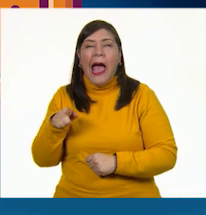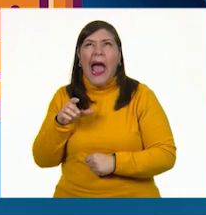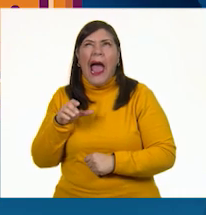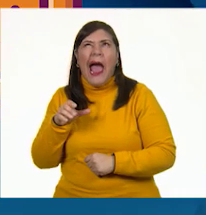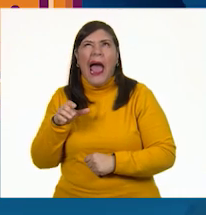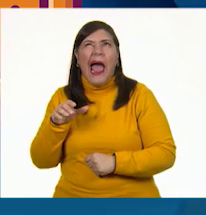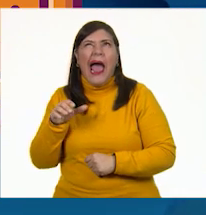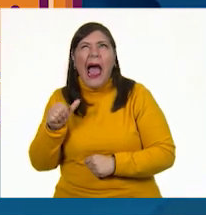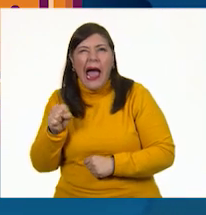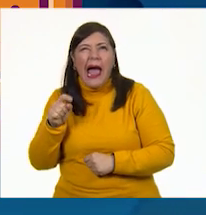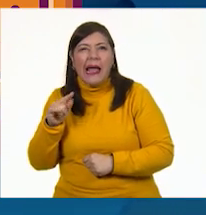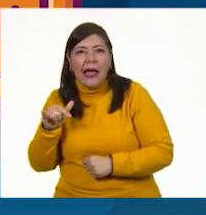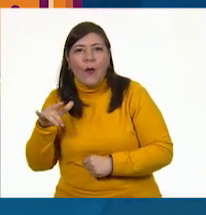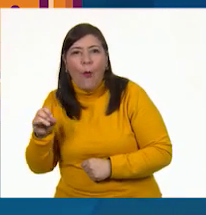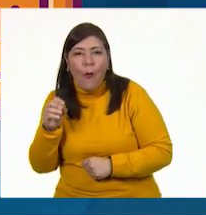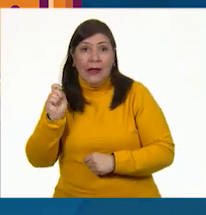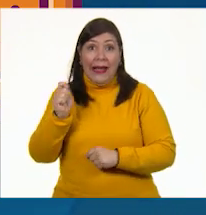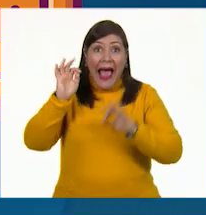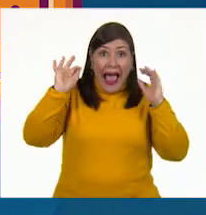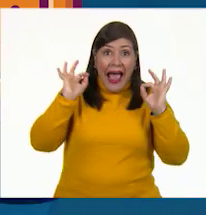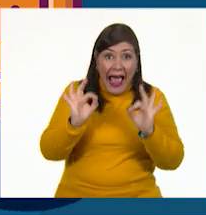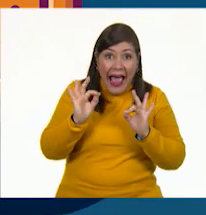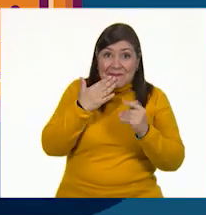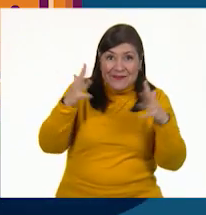¡Castillo! ¡Sí!